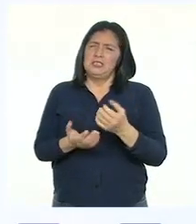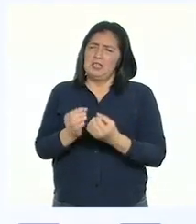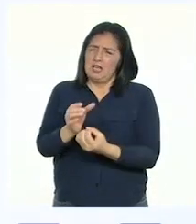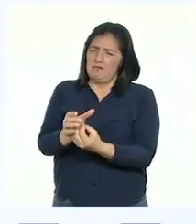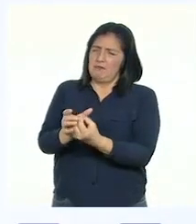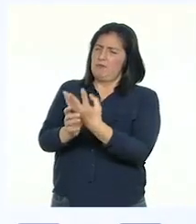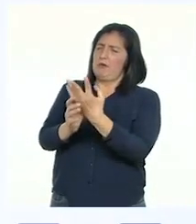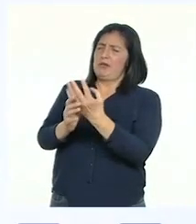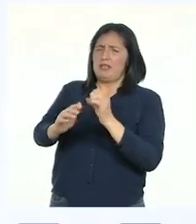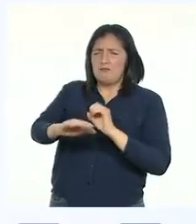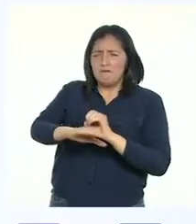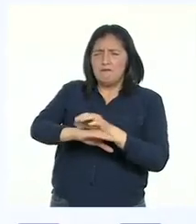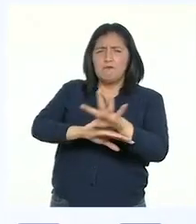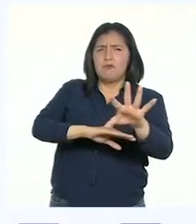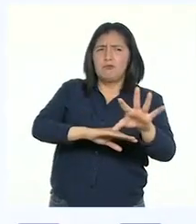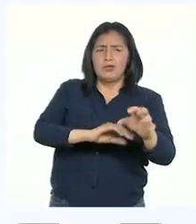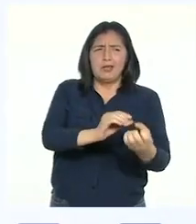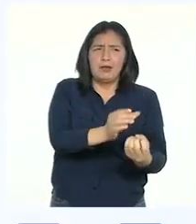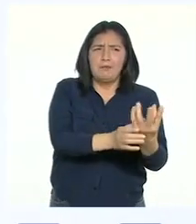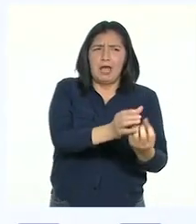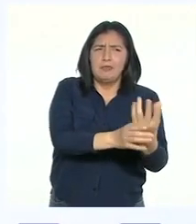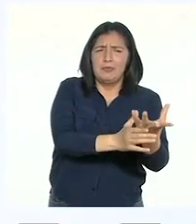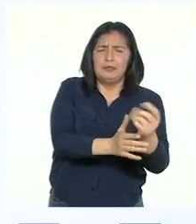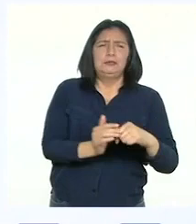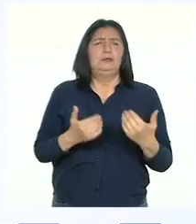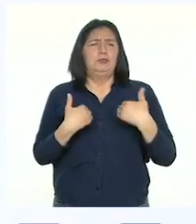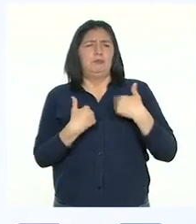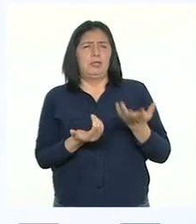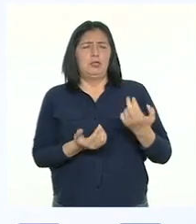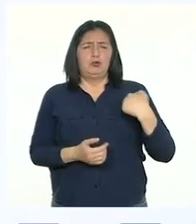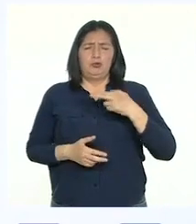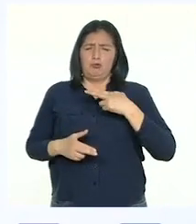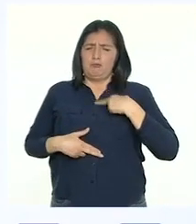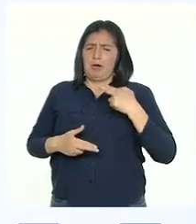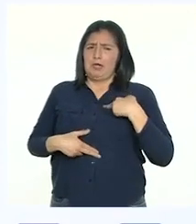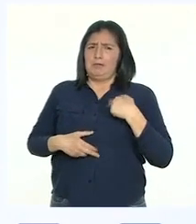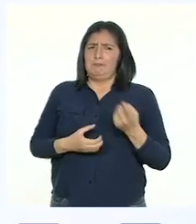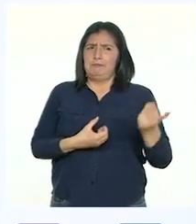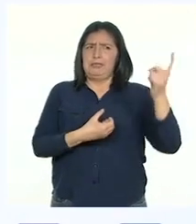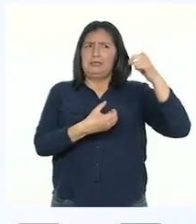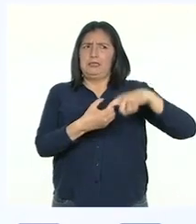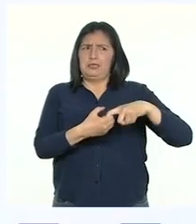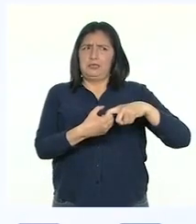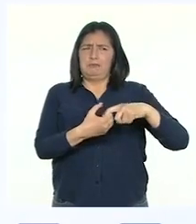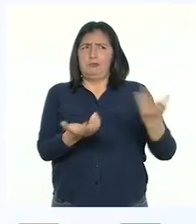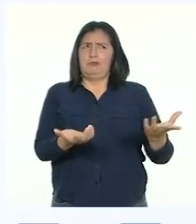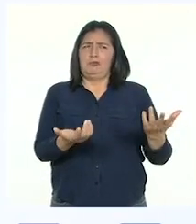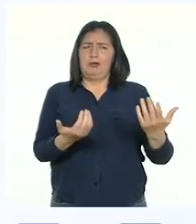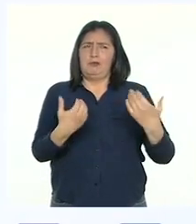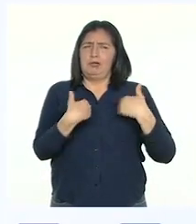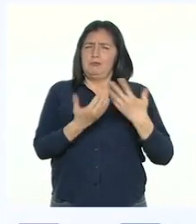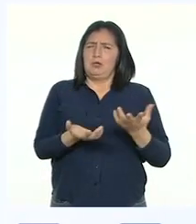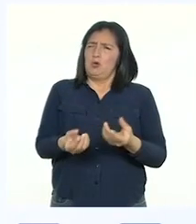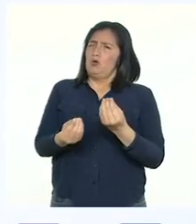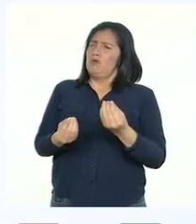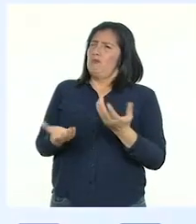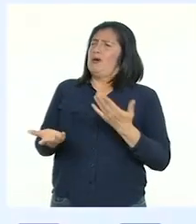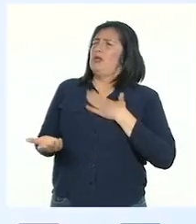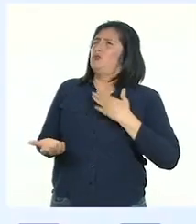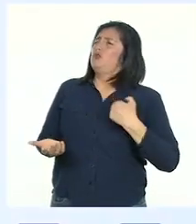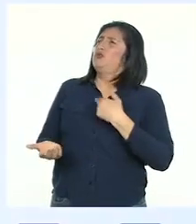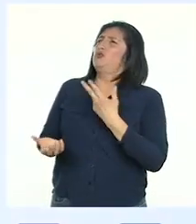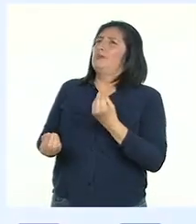primavera influye en las plantas y en los animales y nosotros los humanos pertenecemos al reino animal, ¿cómo nos afecta a